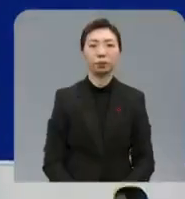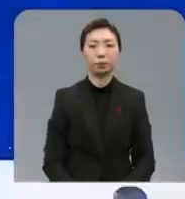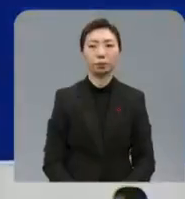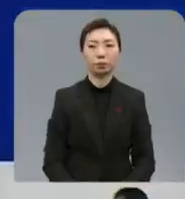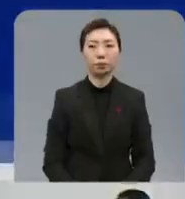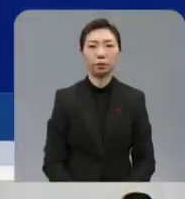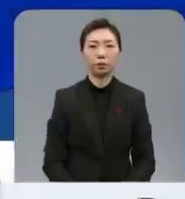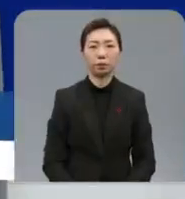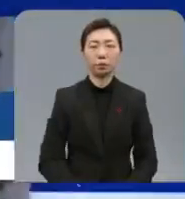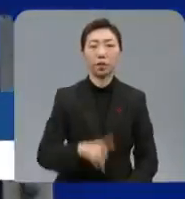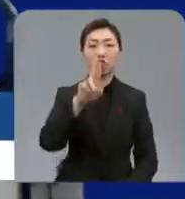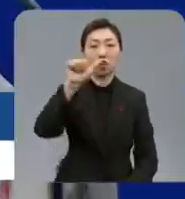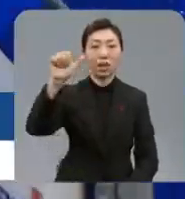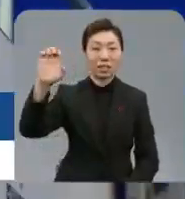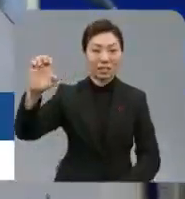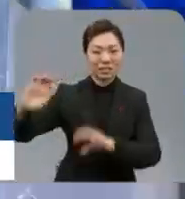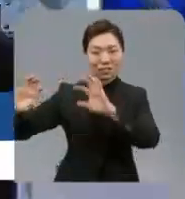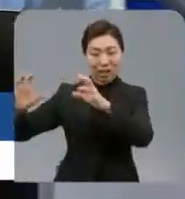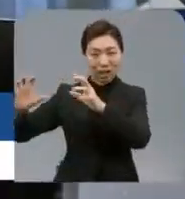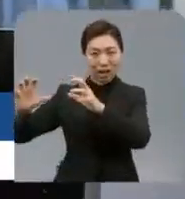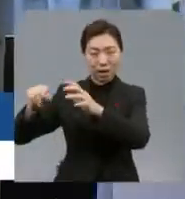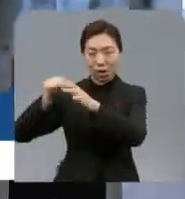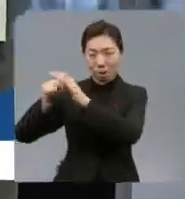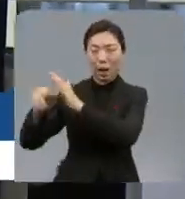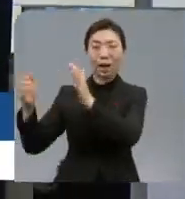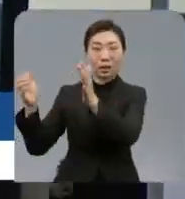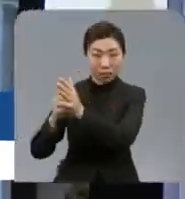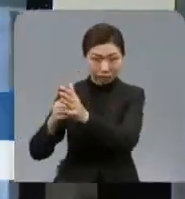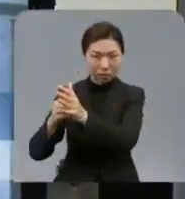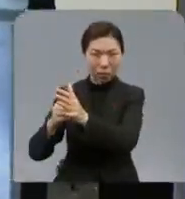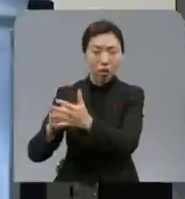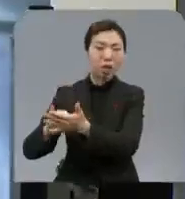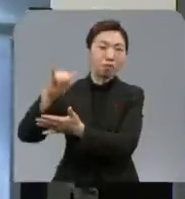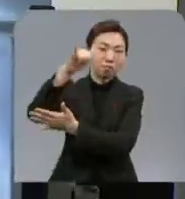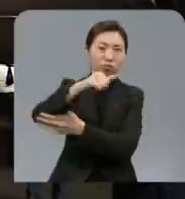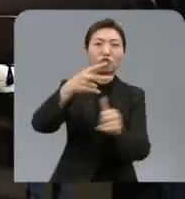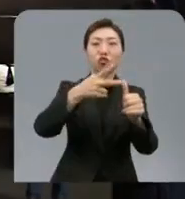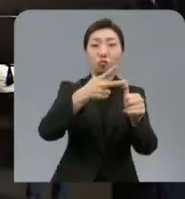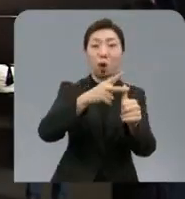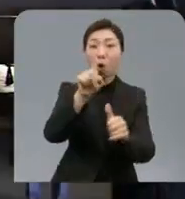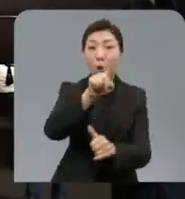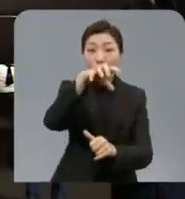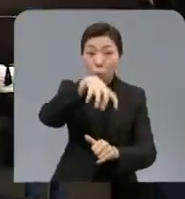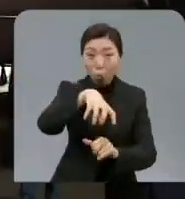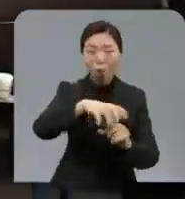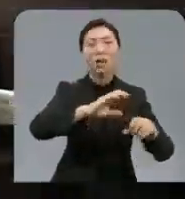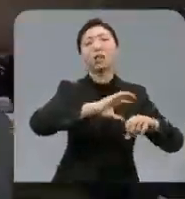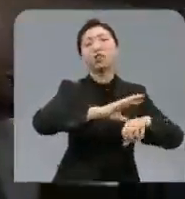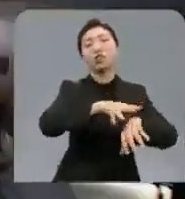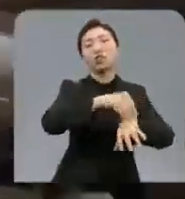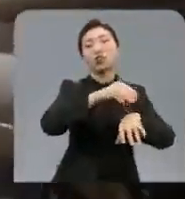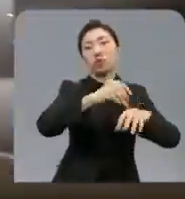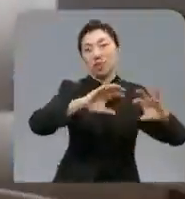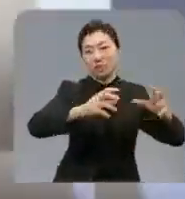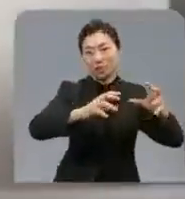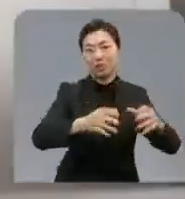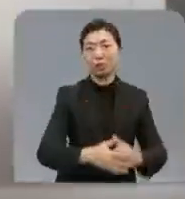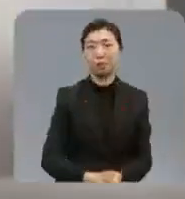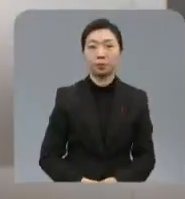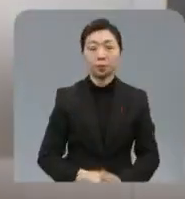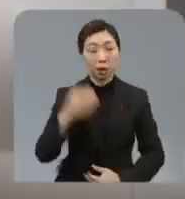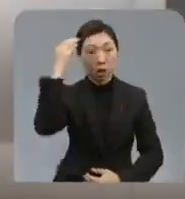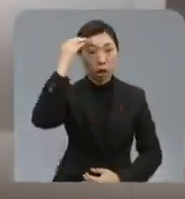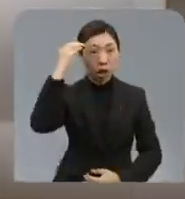el presidente y un socllol intervendrá en la reunión anual del foro económico mundial más conocido como foro de davos